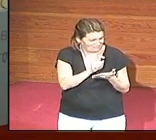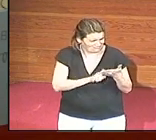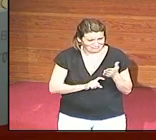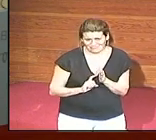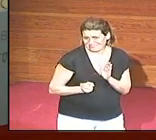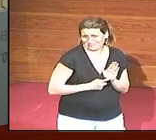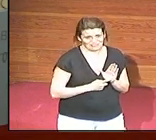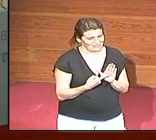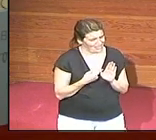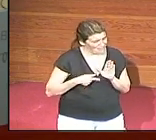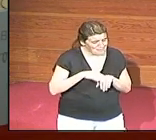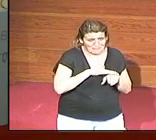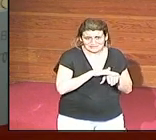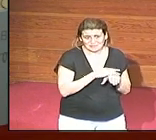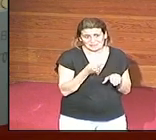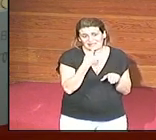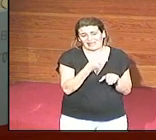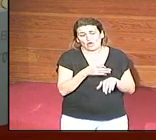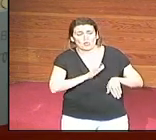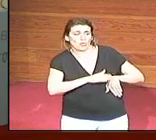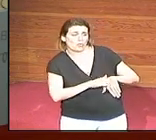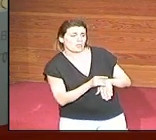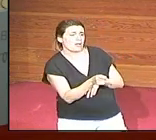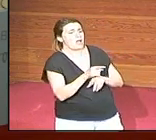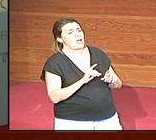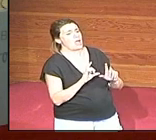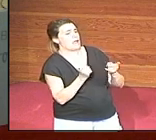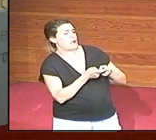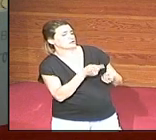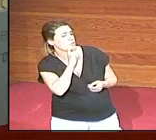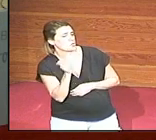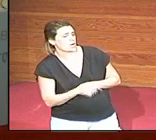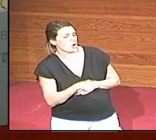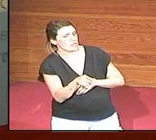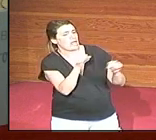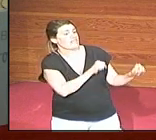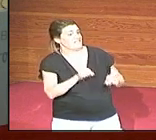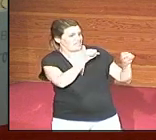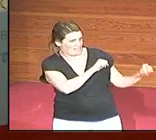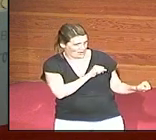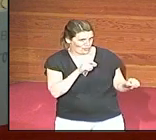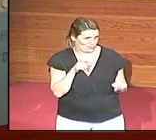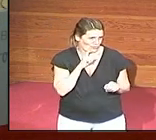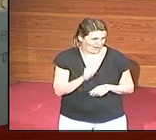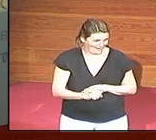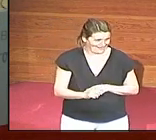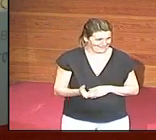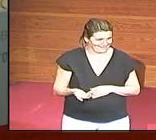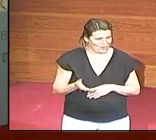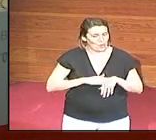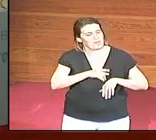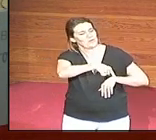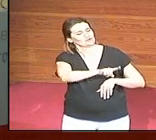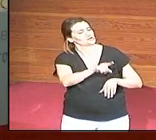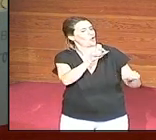que básicamente estaban culpando al ejército ucraniano de defender Ucrania. No sé muy bien